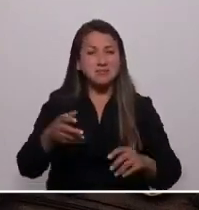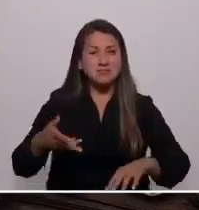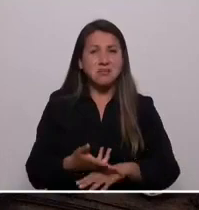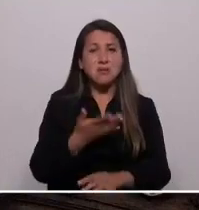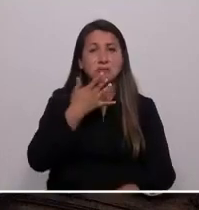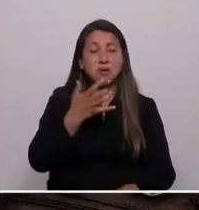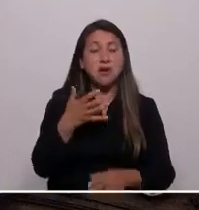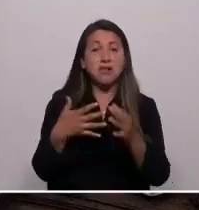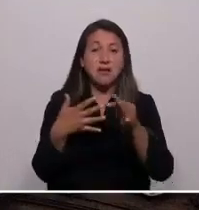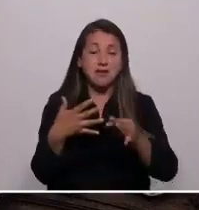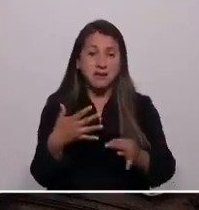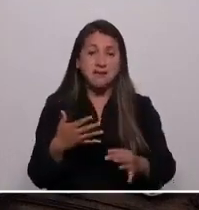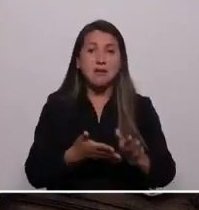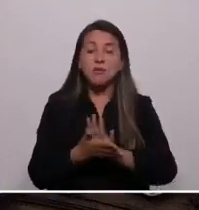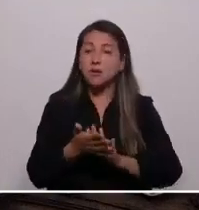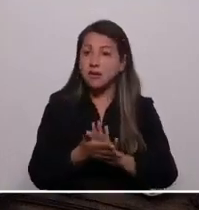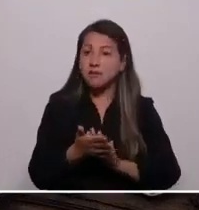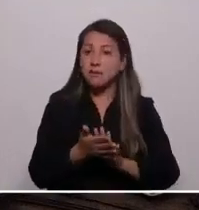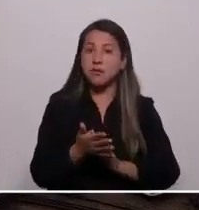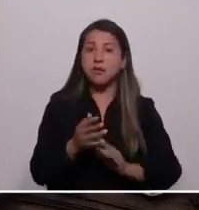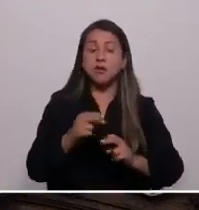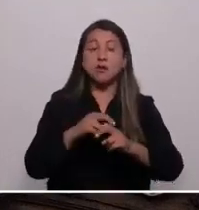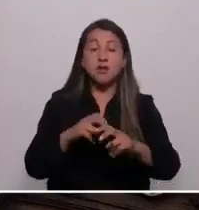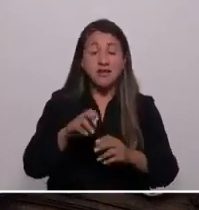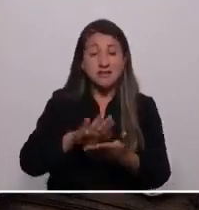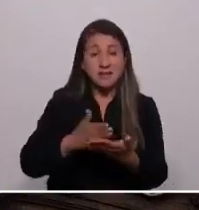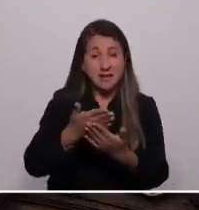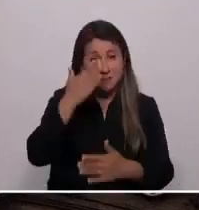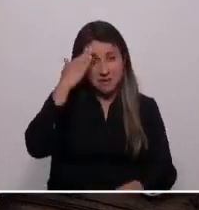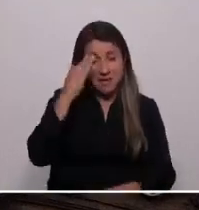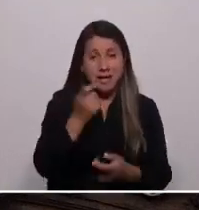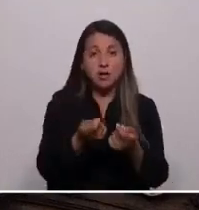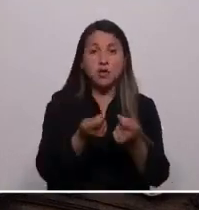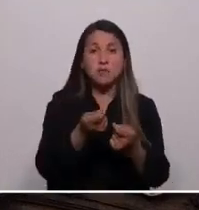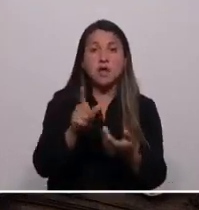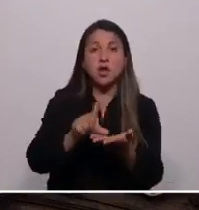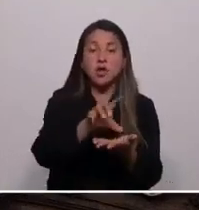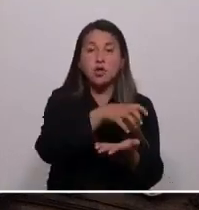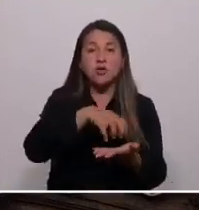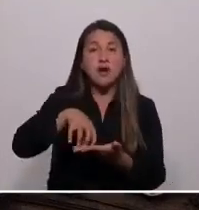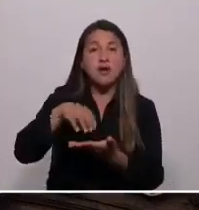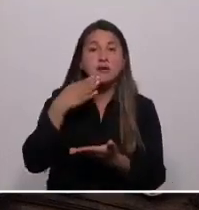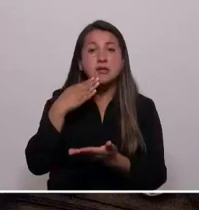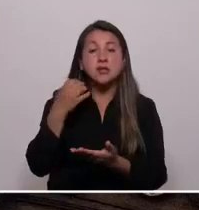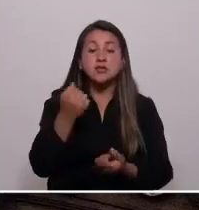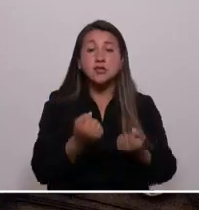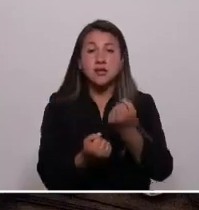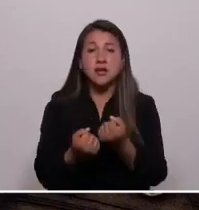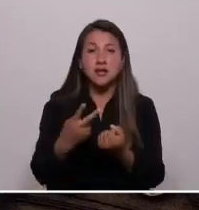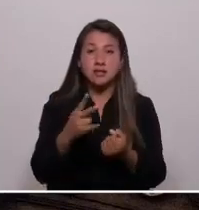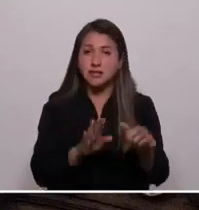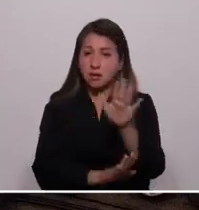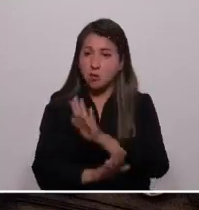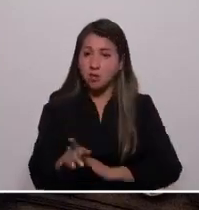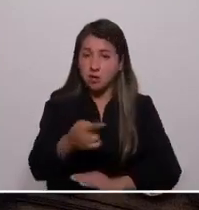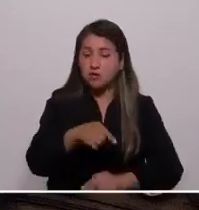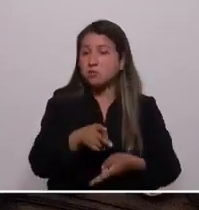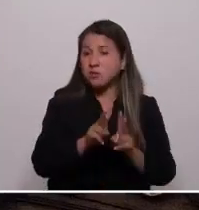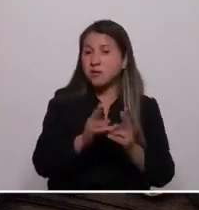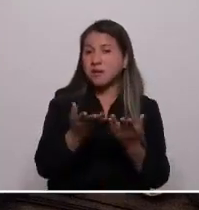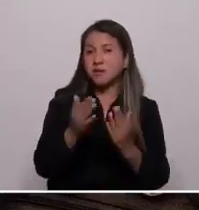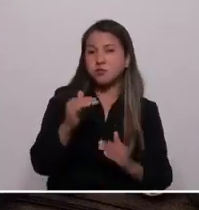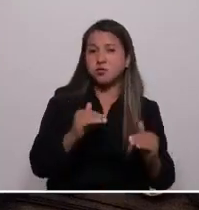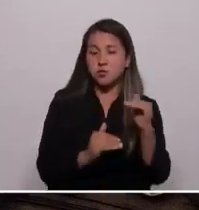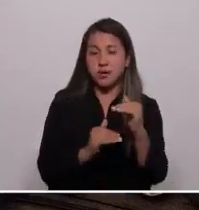de alternativas como la ecología la soberanía alimentaria las economías locales solidarias ancestrales y de cuidados que permitan superar